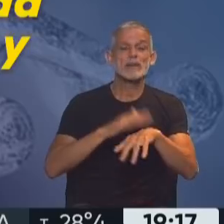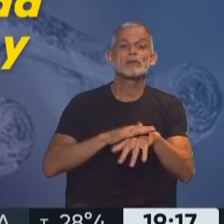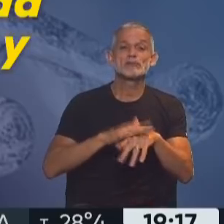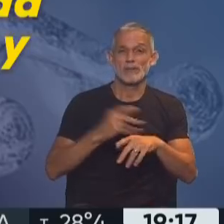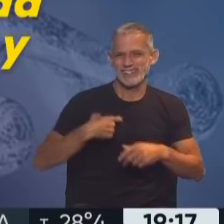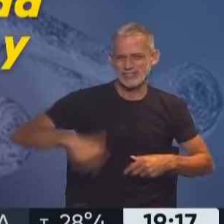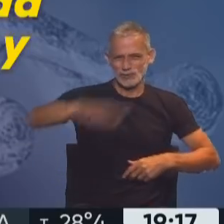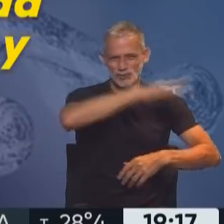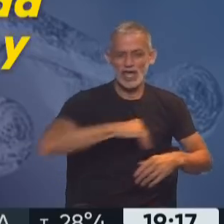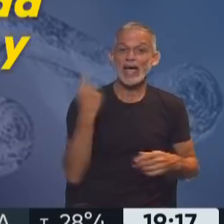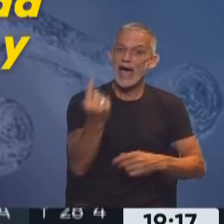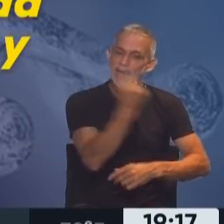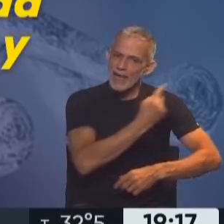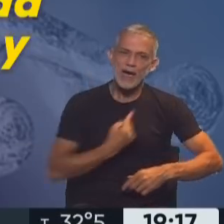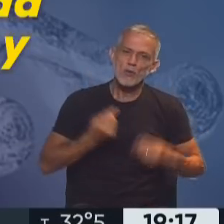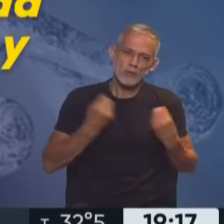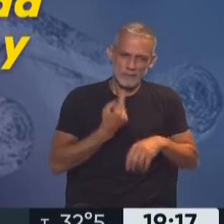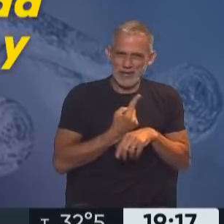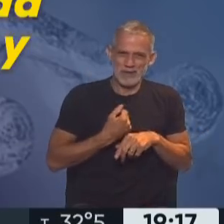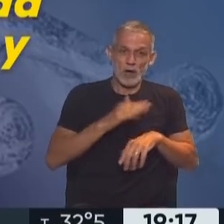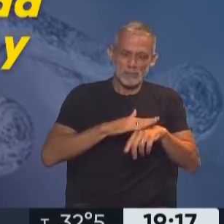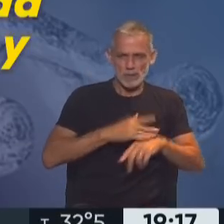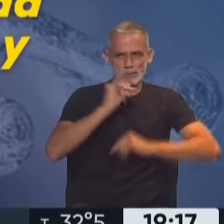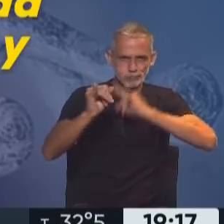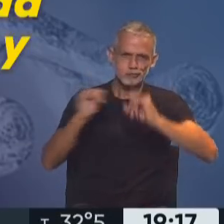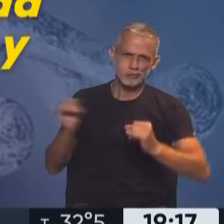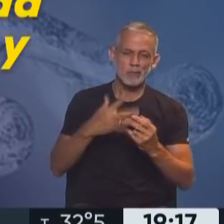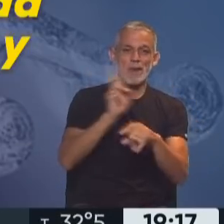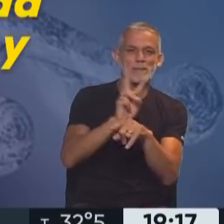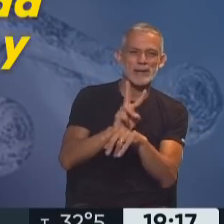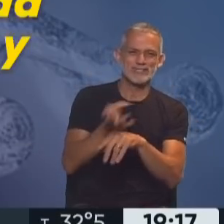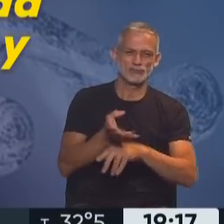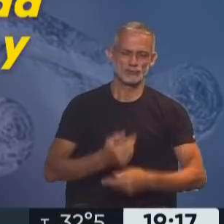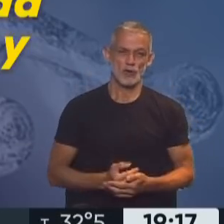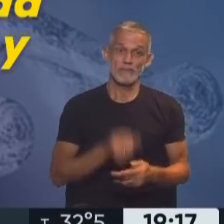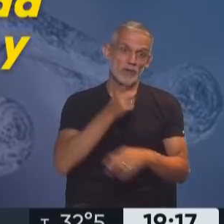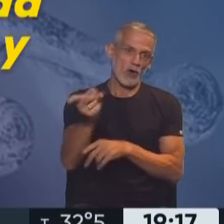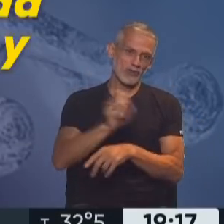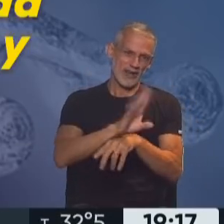responsabilidad social desde nosotros para poder encarar esta prevención contra el COVID-19.